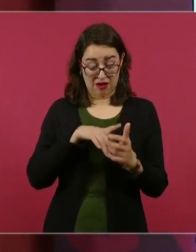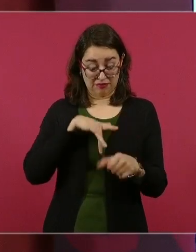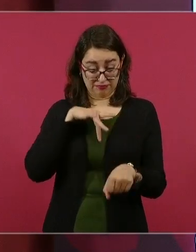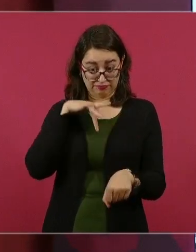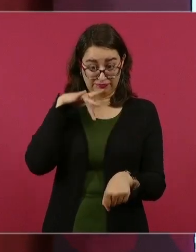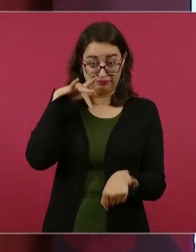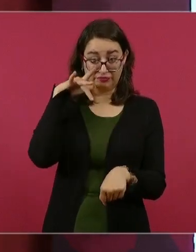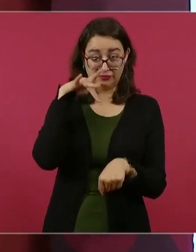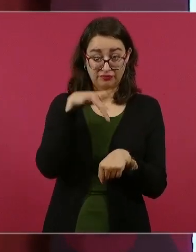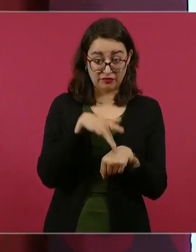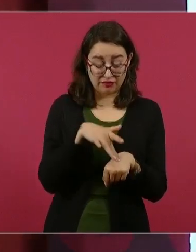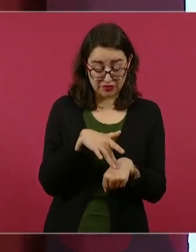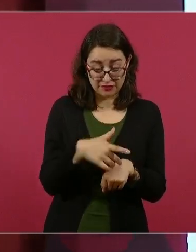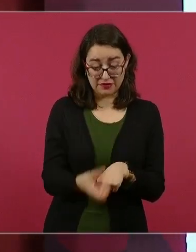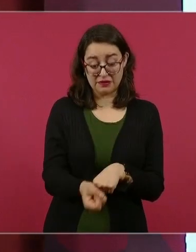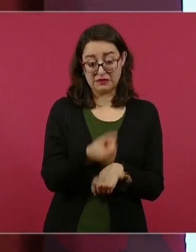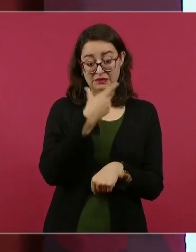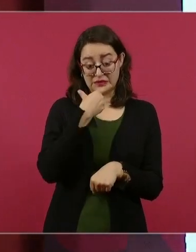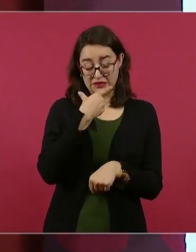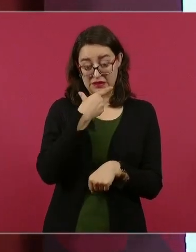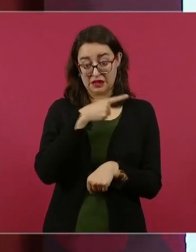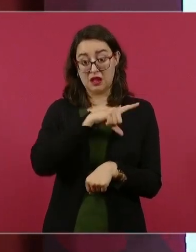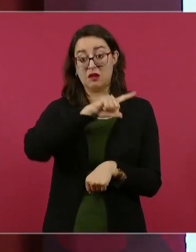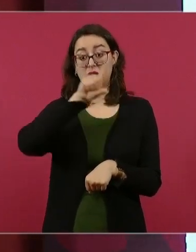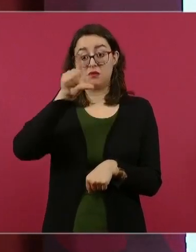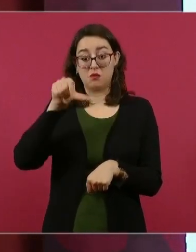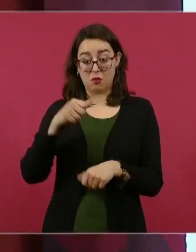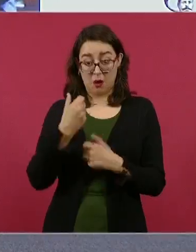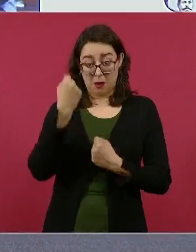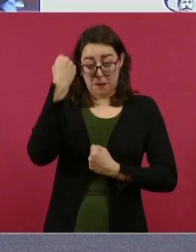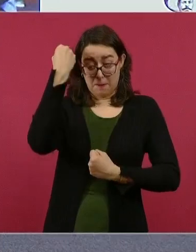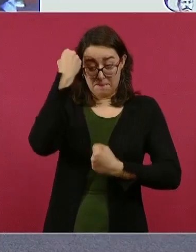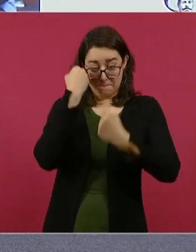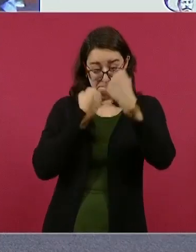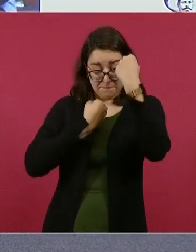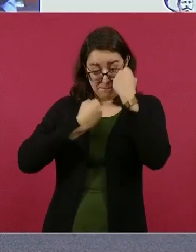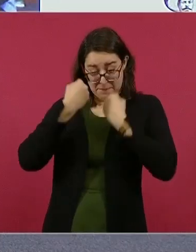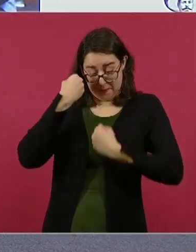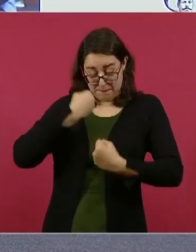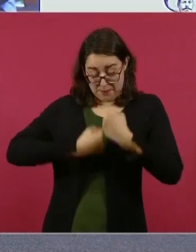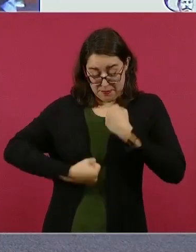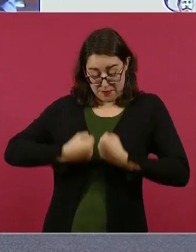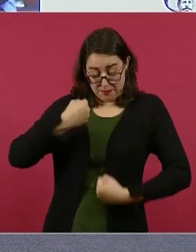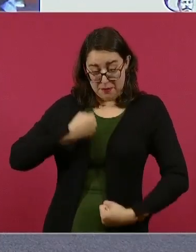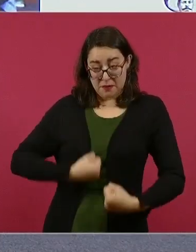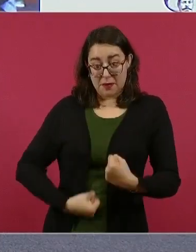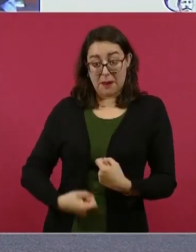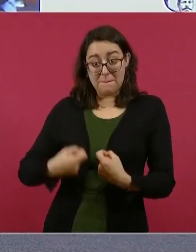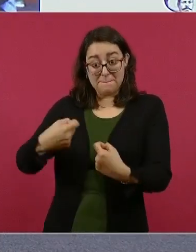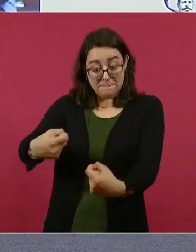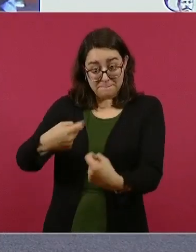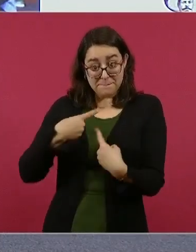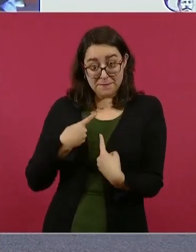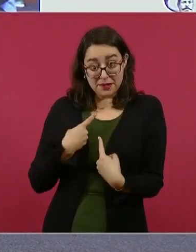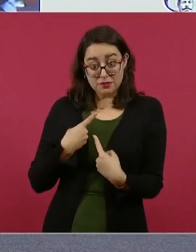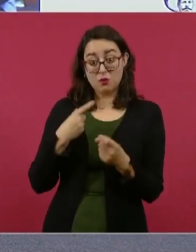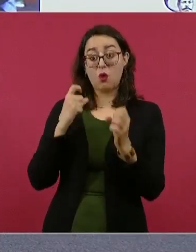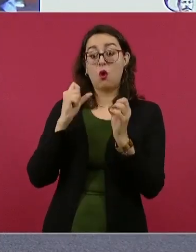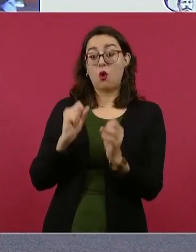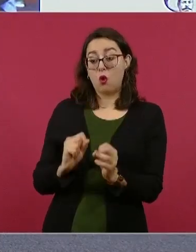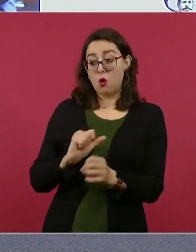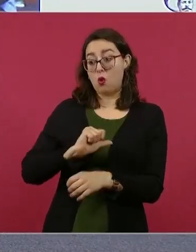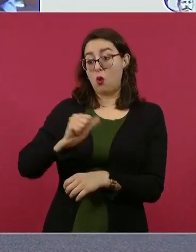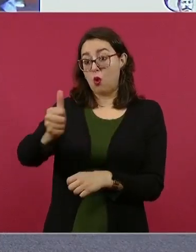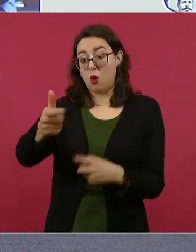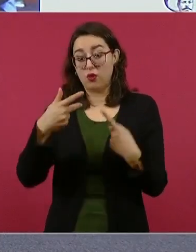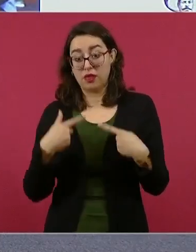por lesiones intencionales, ya sea autoinfligidas o infligidas hacia otra persona, tienen un antecedente